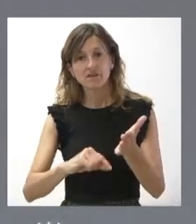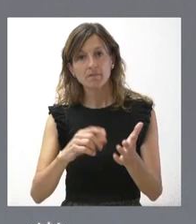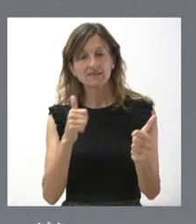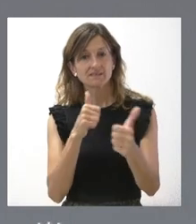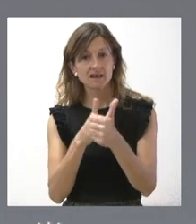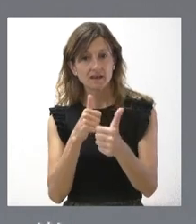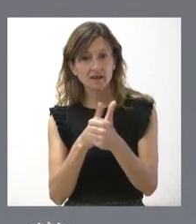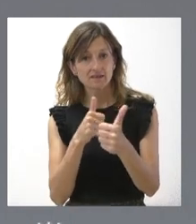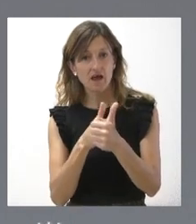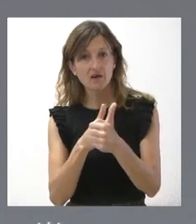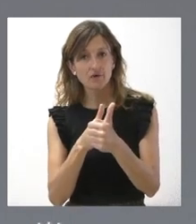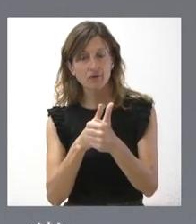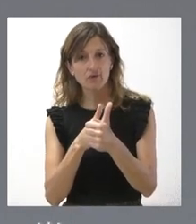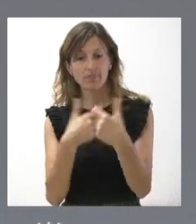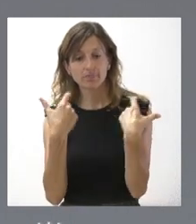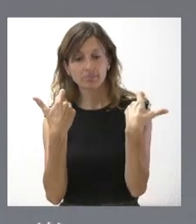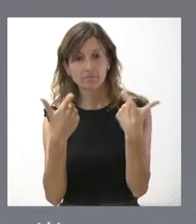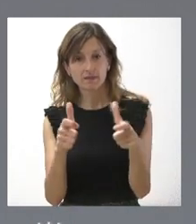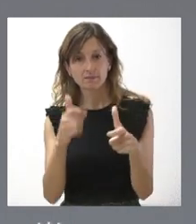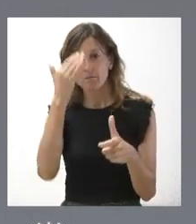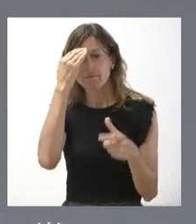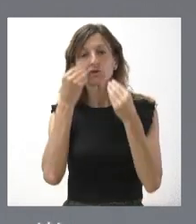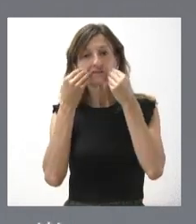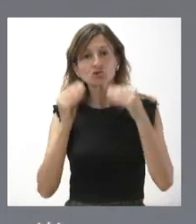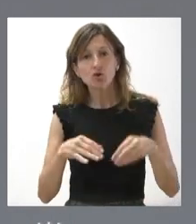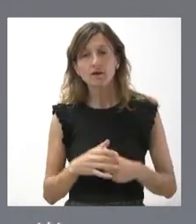secretario del Departamento de Memoria Histórica,